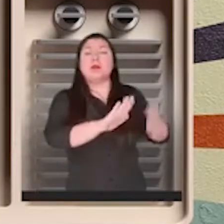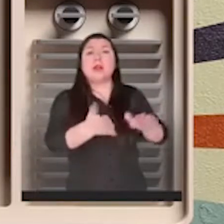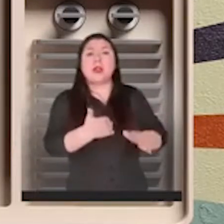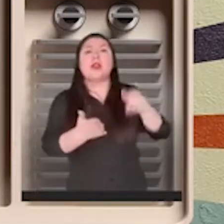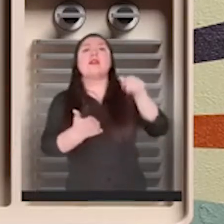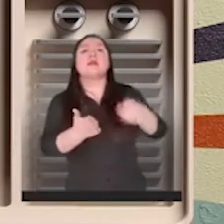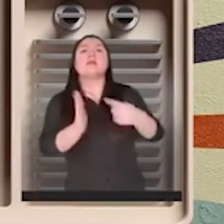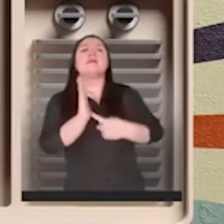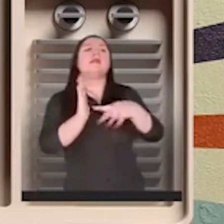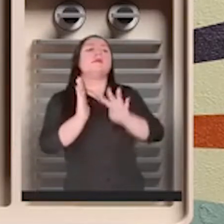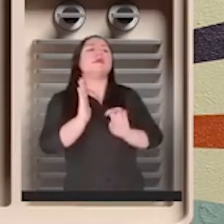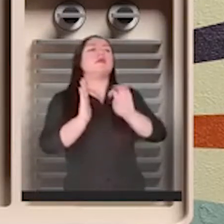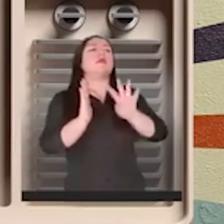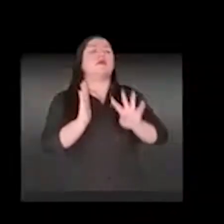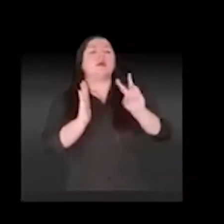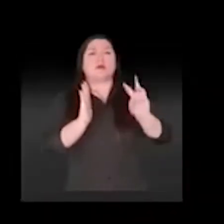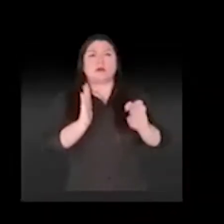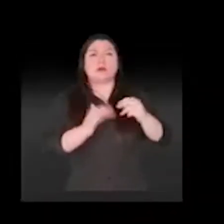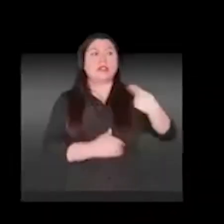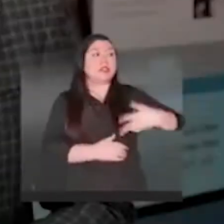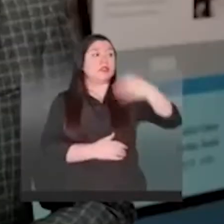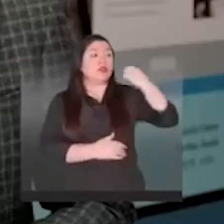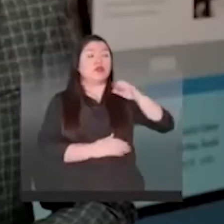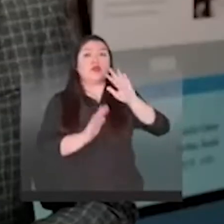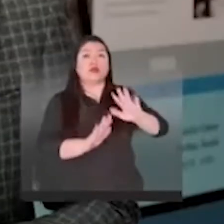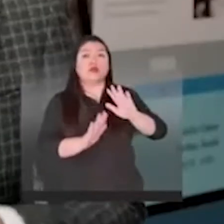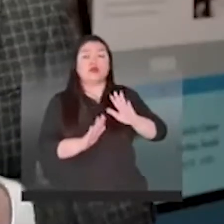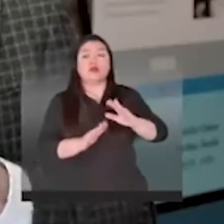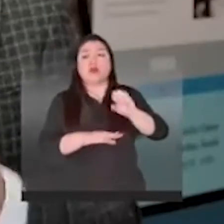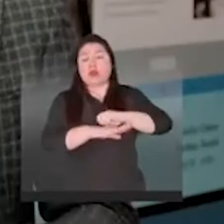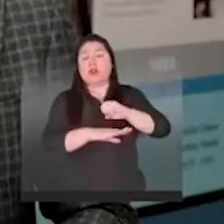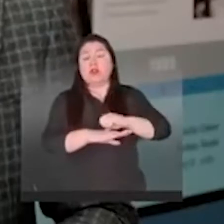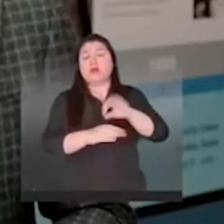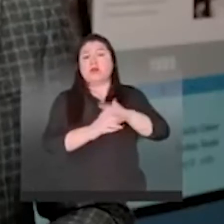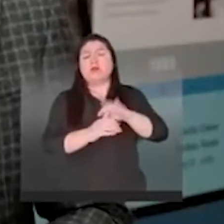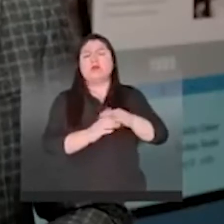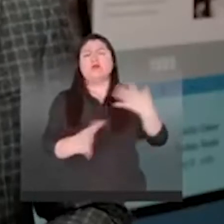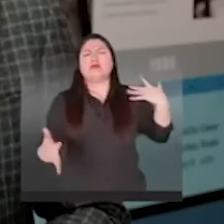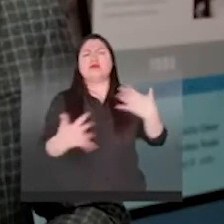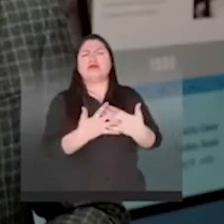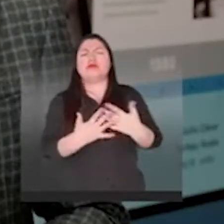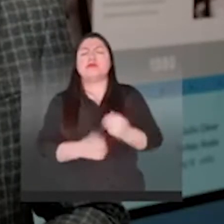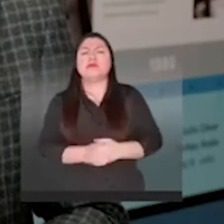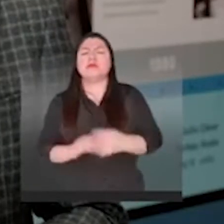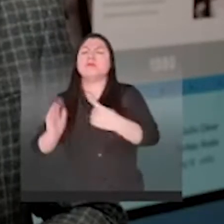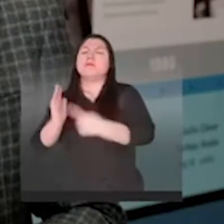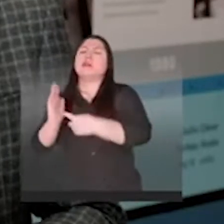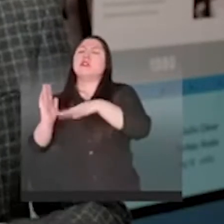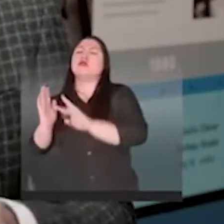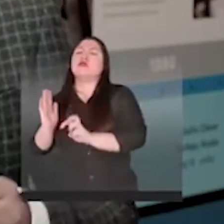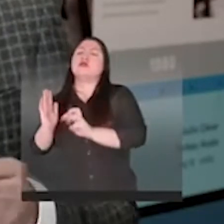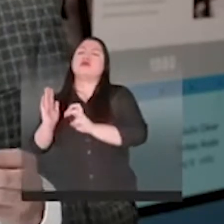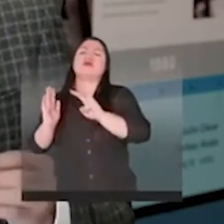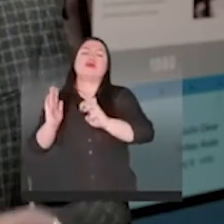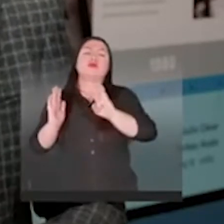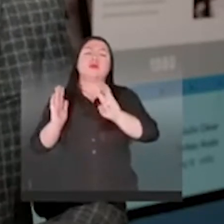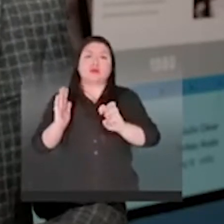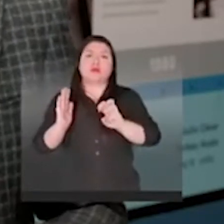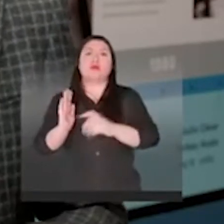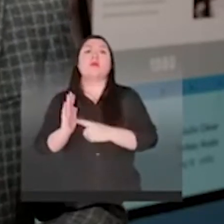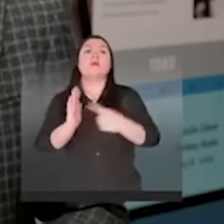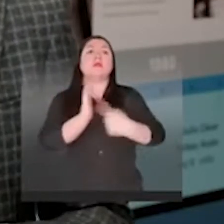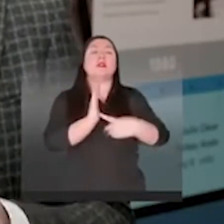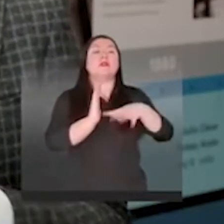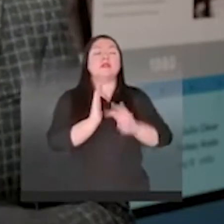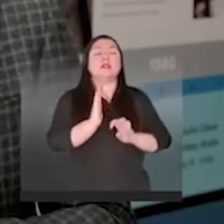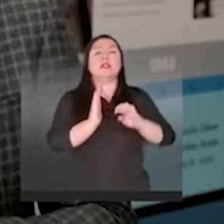Gaitán en 1948. La historia de la organización electoral es bastante amplia. Por ejemplo, en